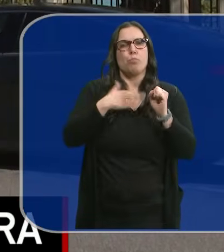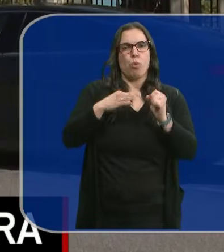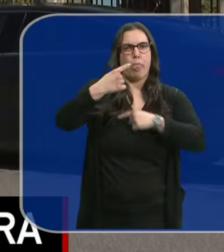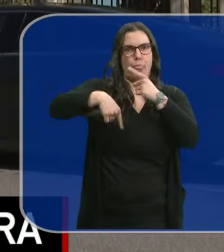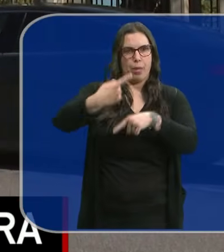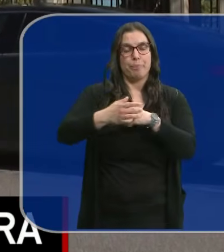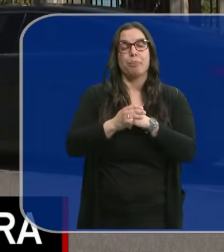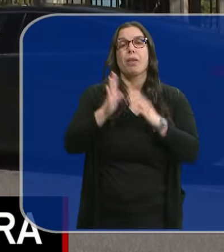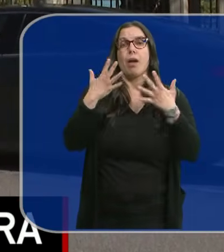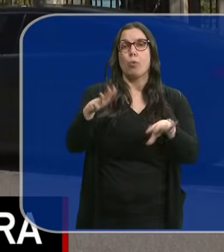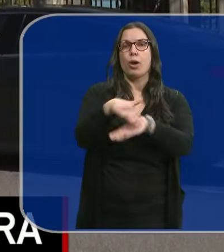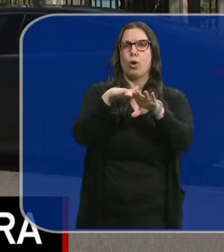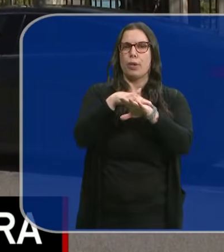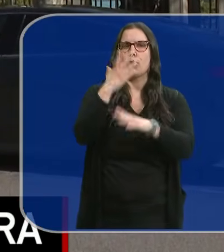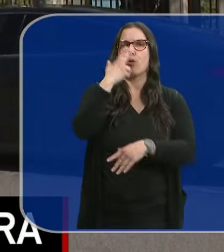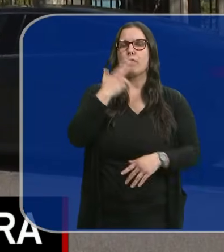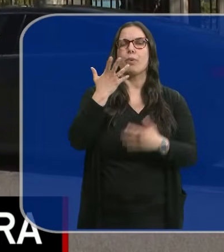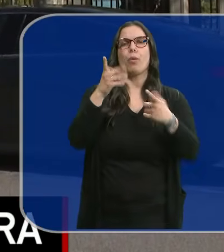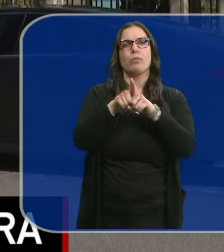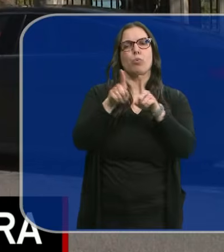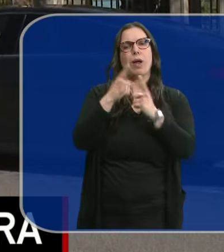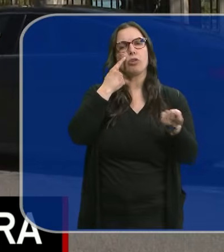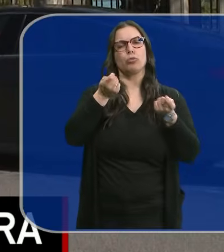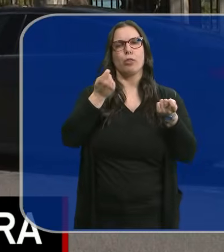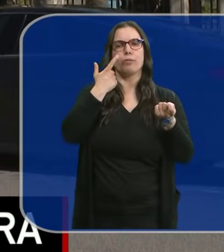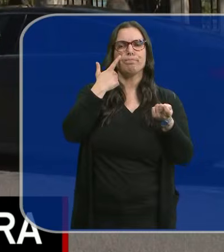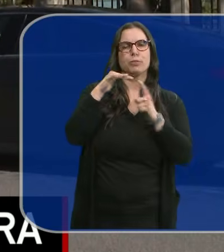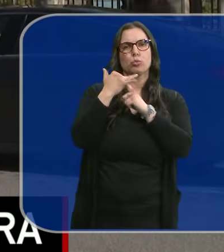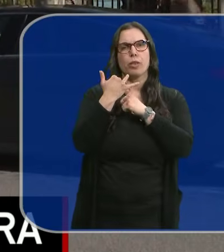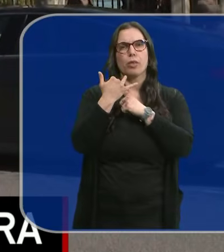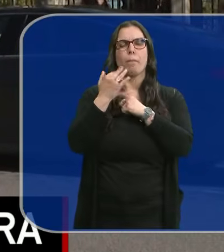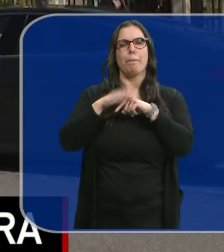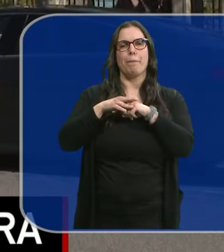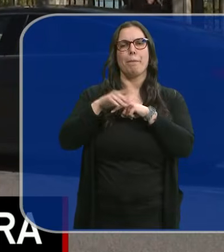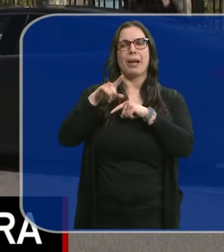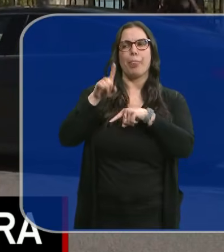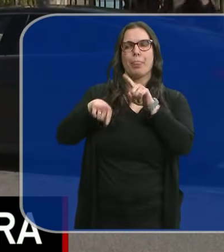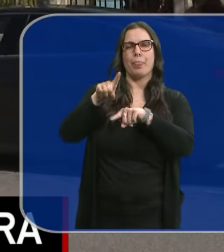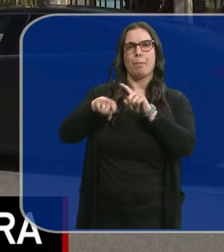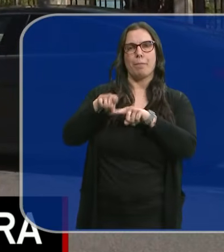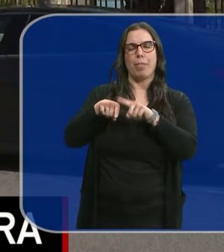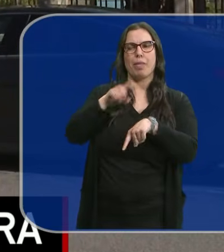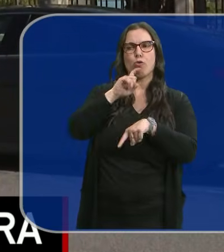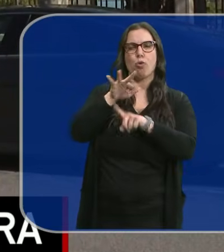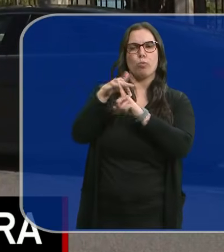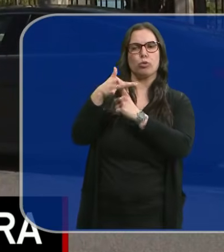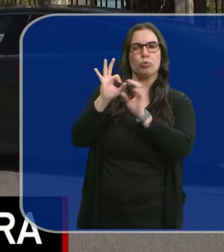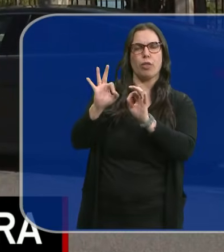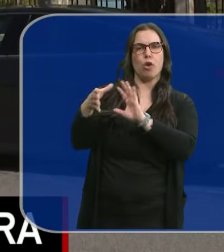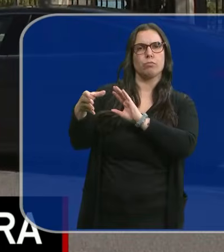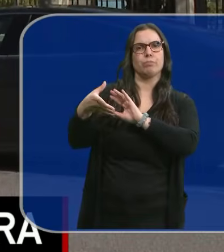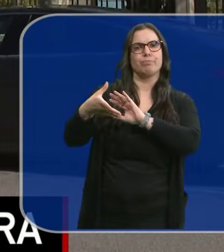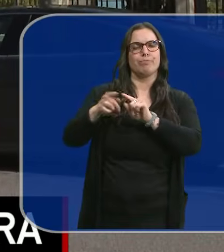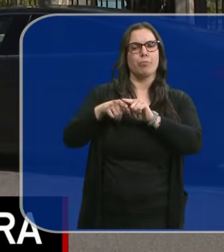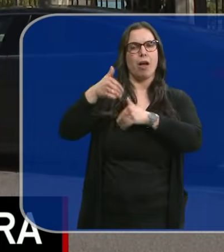sí confirman desde el Ejecutivo es que siguen monitorizando la situación para tomar unas medidas, señalan, flexibles y proporcionales